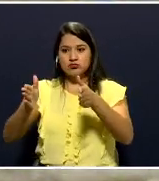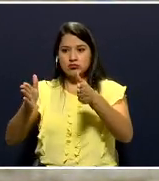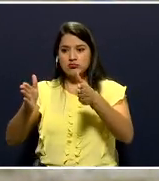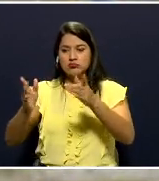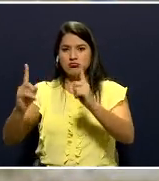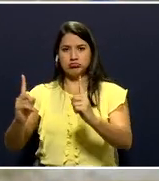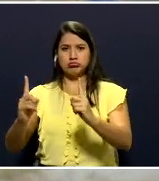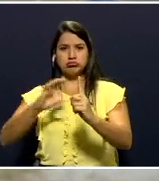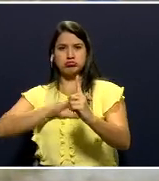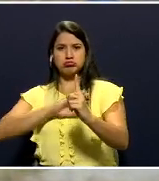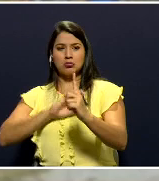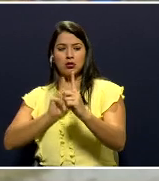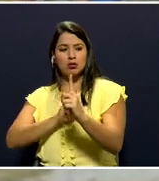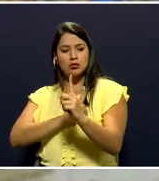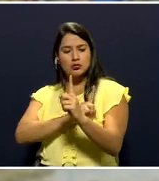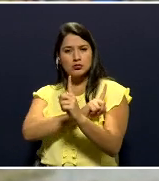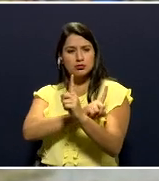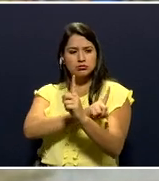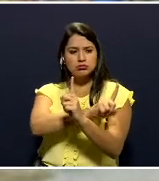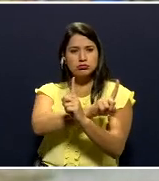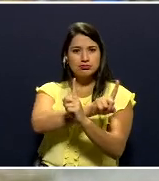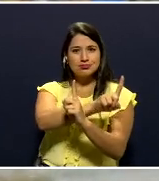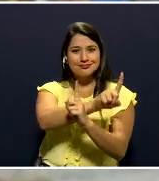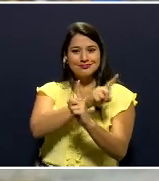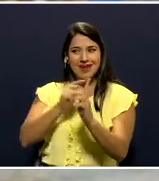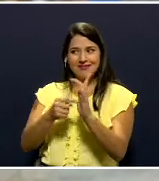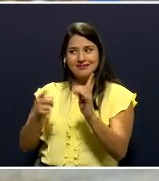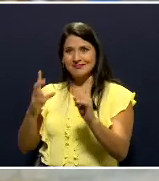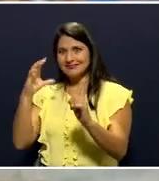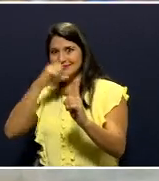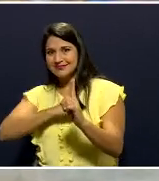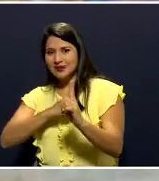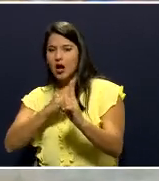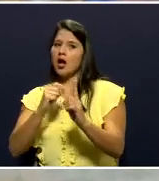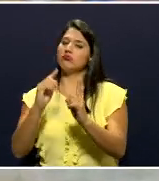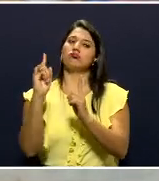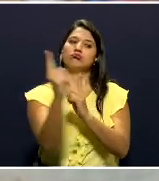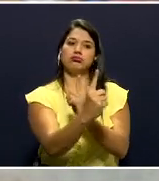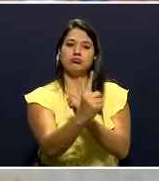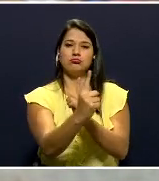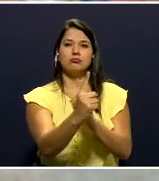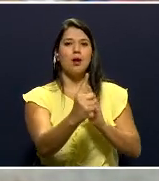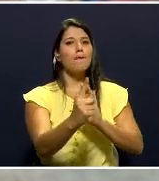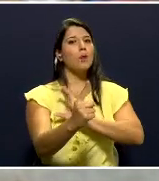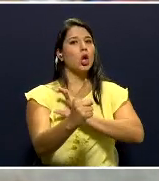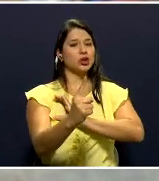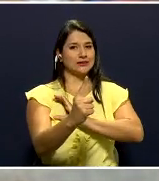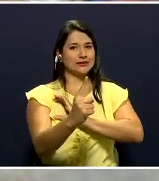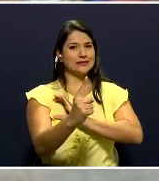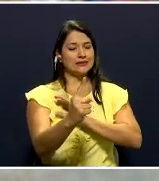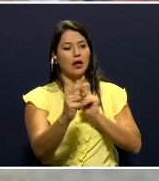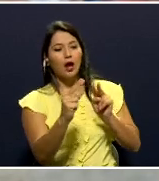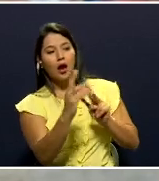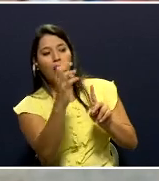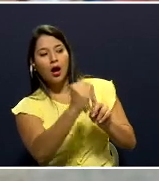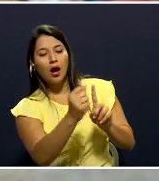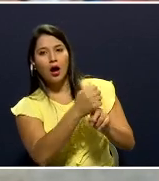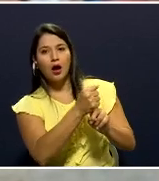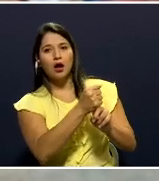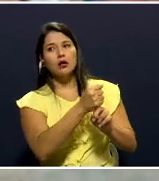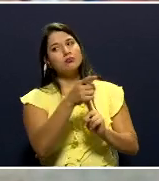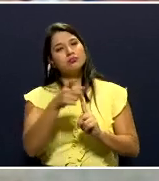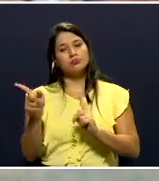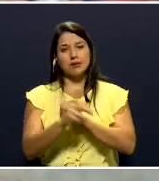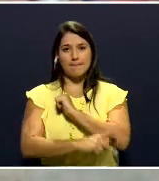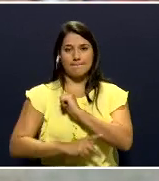para no permitir el ingreso de personas en condición de irregularidad que pongan en riesgo la salud de los y las costarricenses o las personas